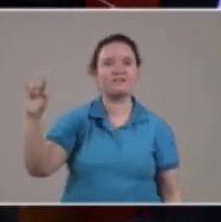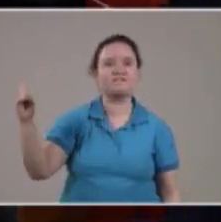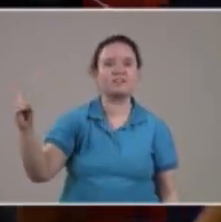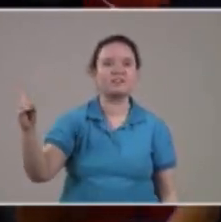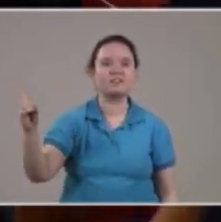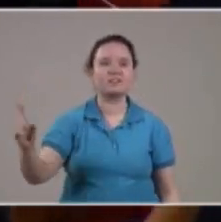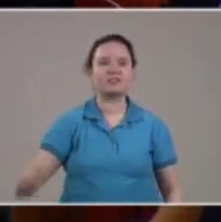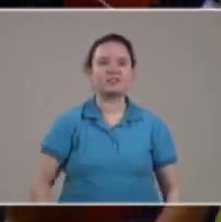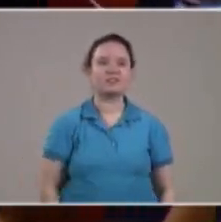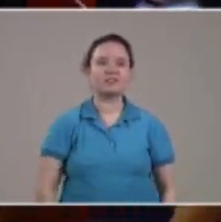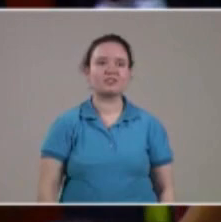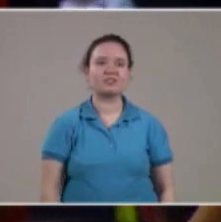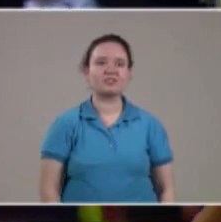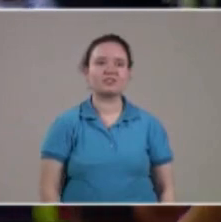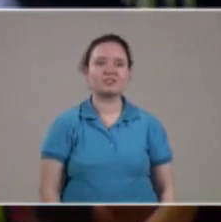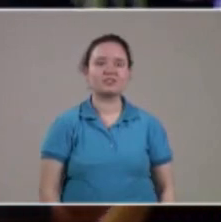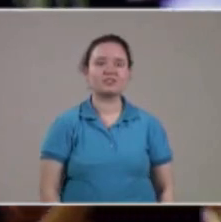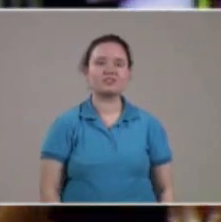tabernáculo.